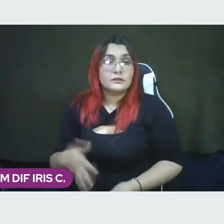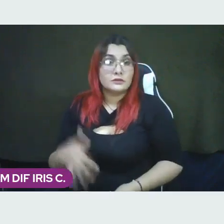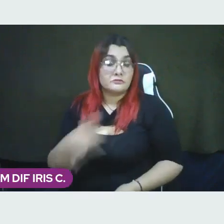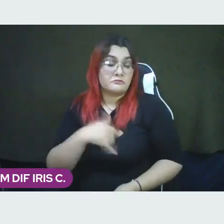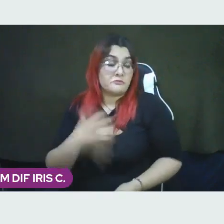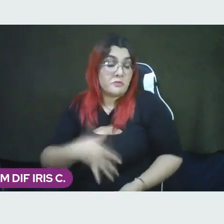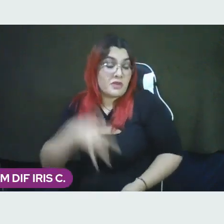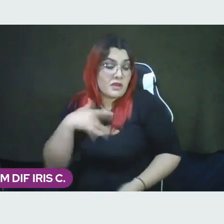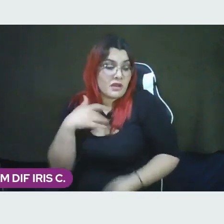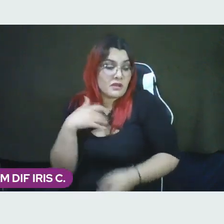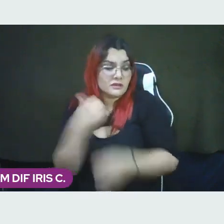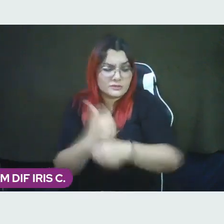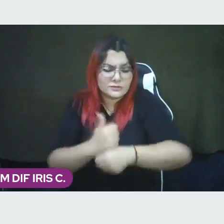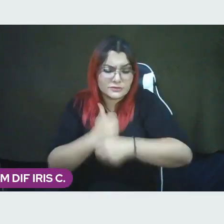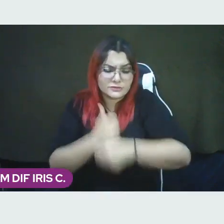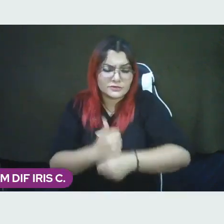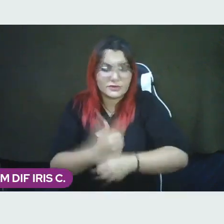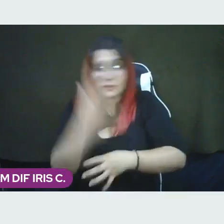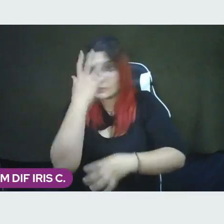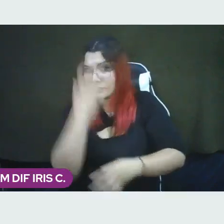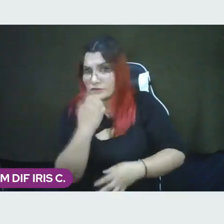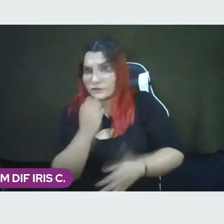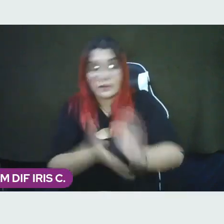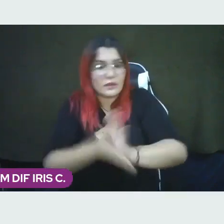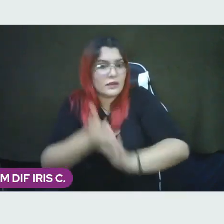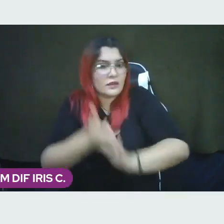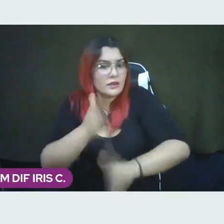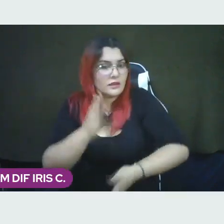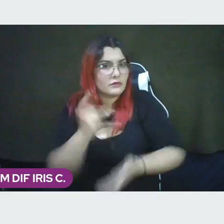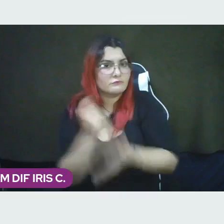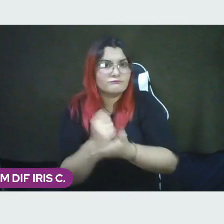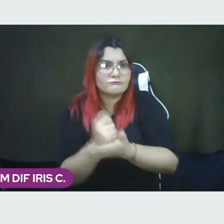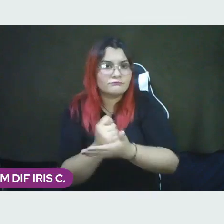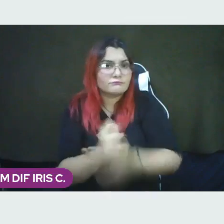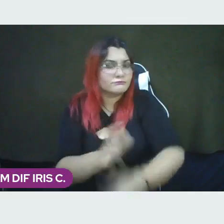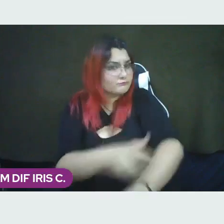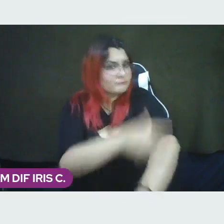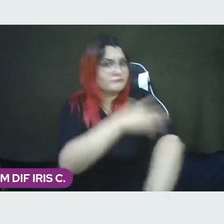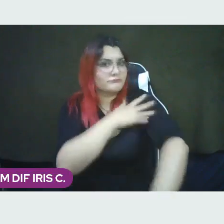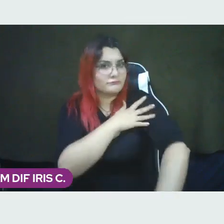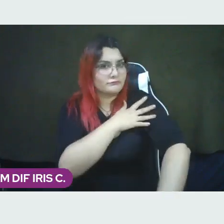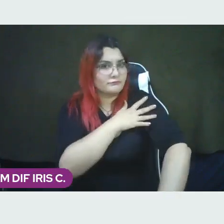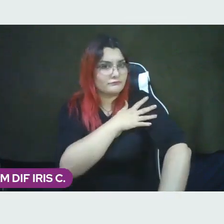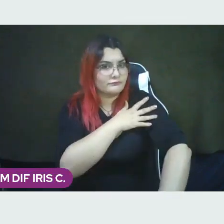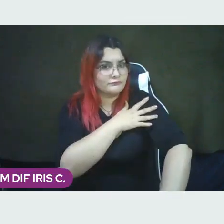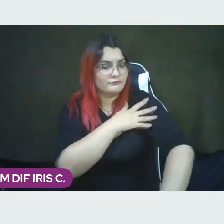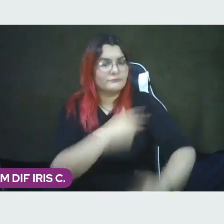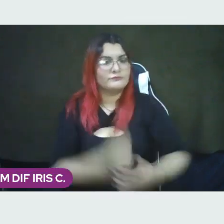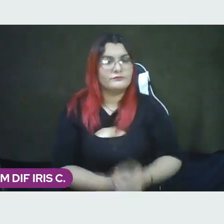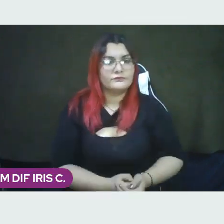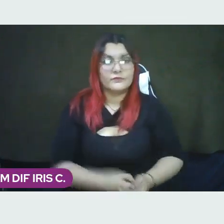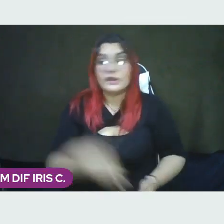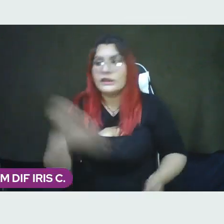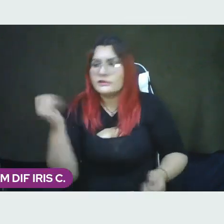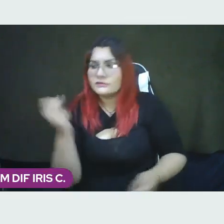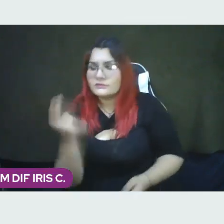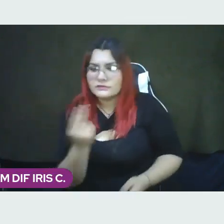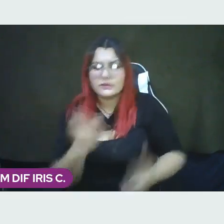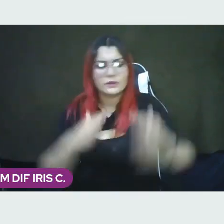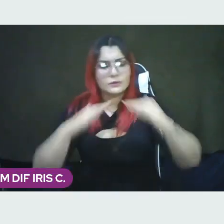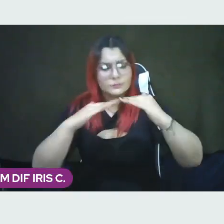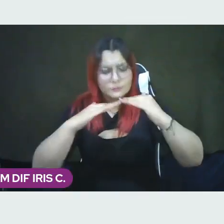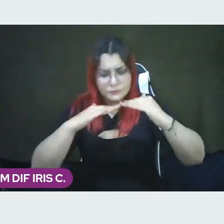sea, poder acudir para estar emocionalmente estable, para